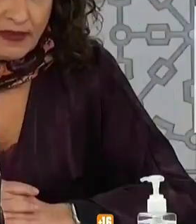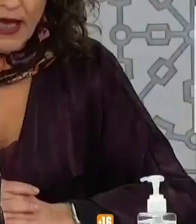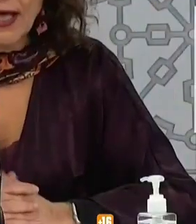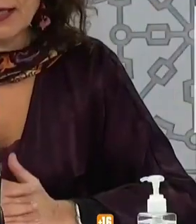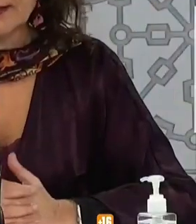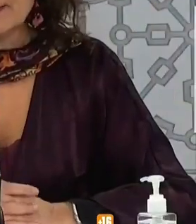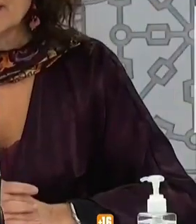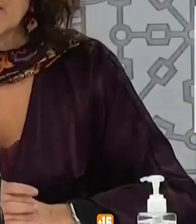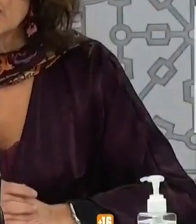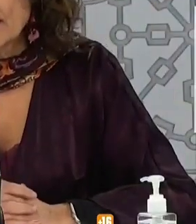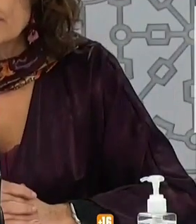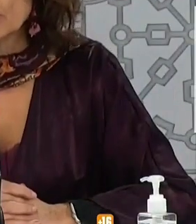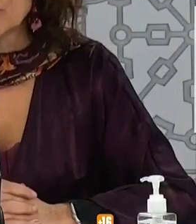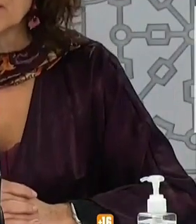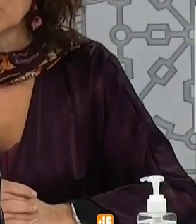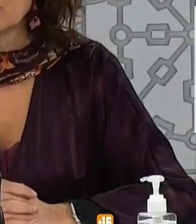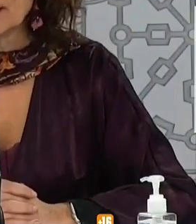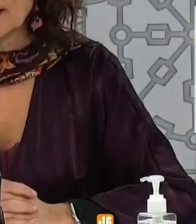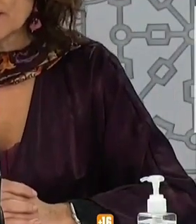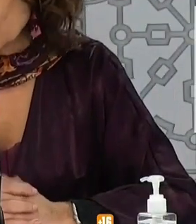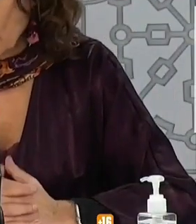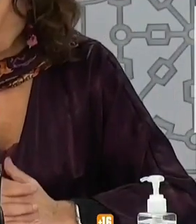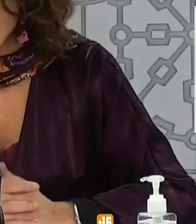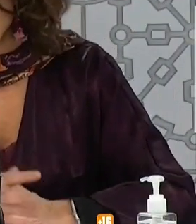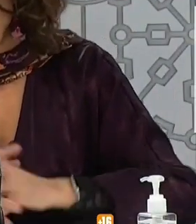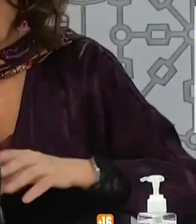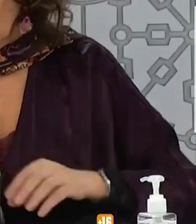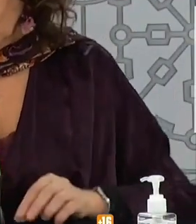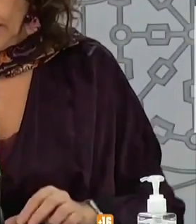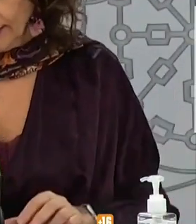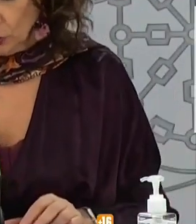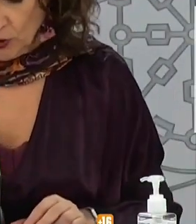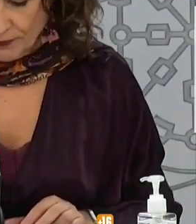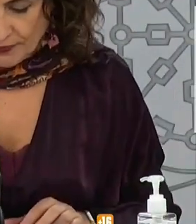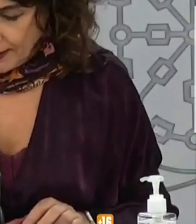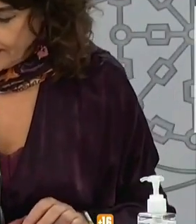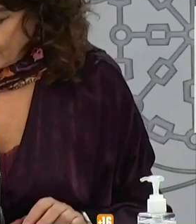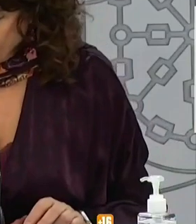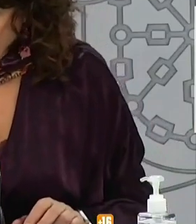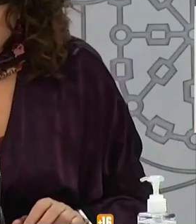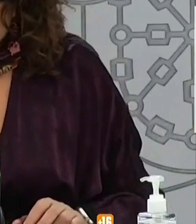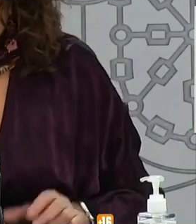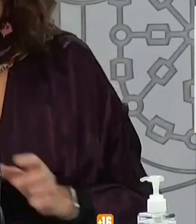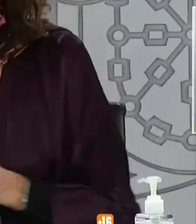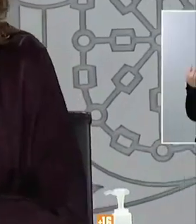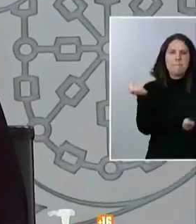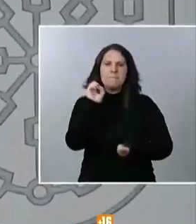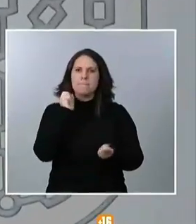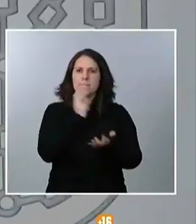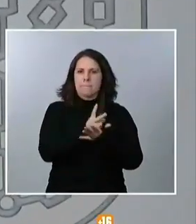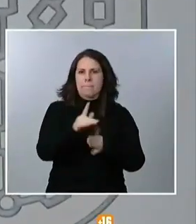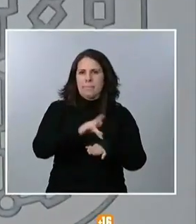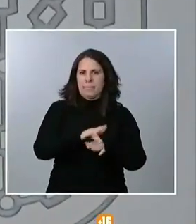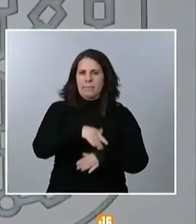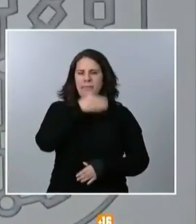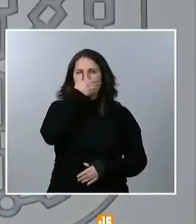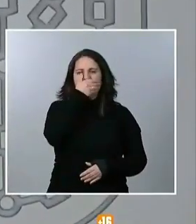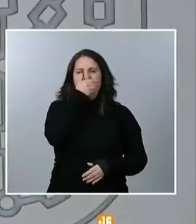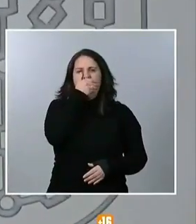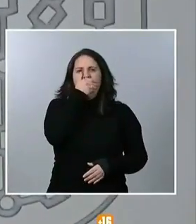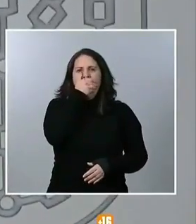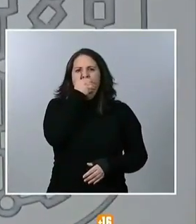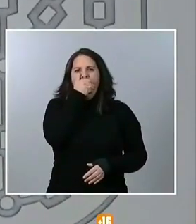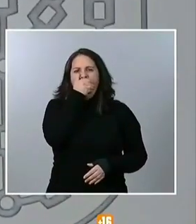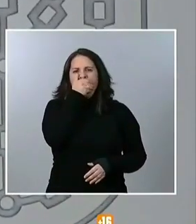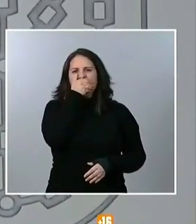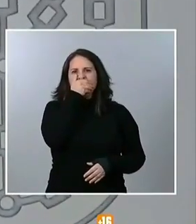Consejo de Ministros? ...tan importante como la transición ecológica o el reto digital. Dicho eso, desde el primer momento